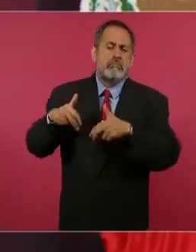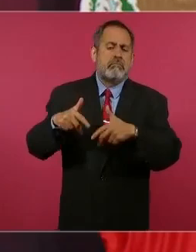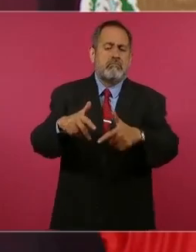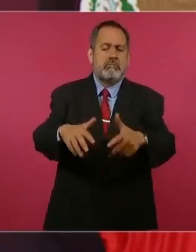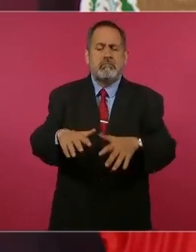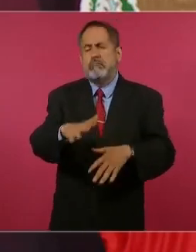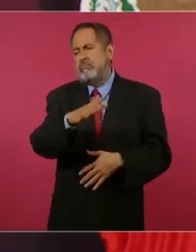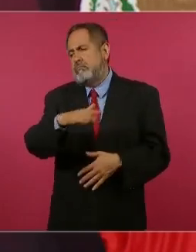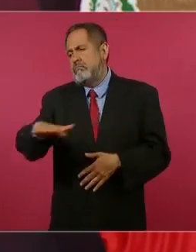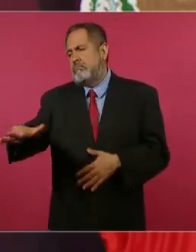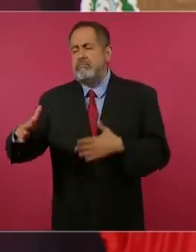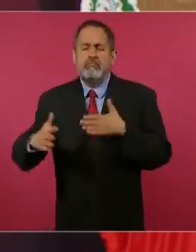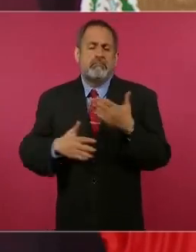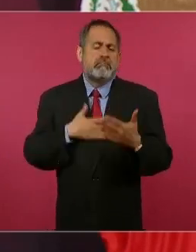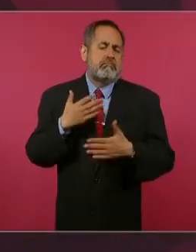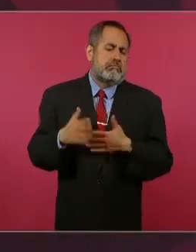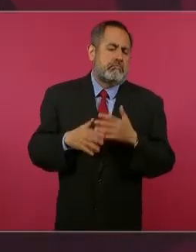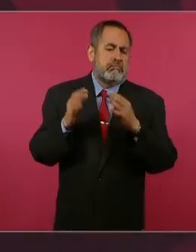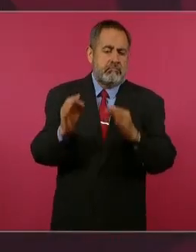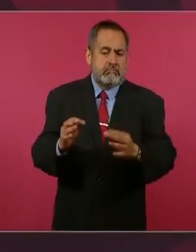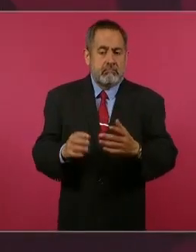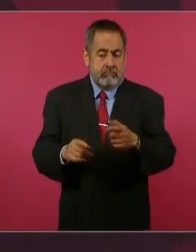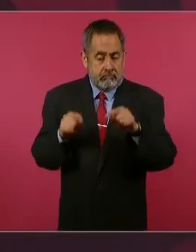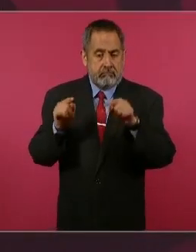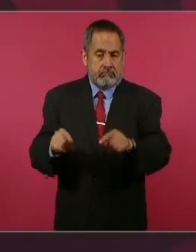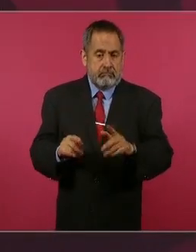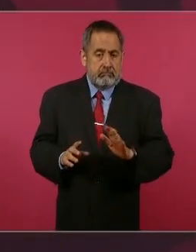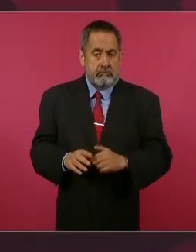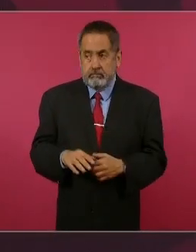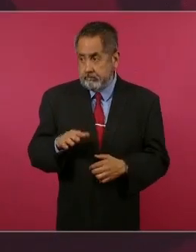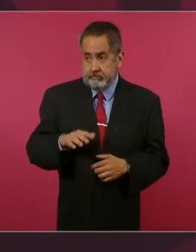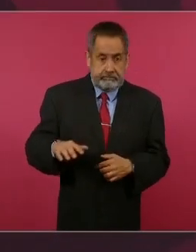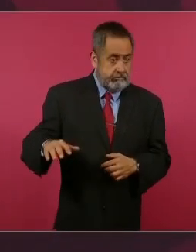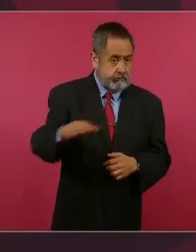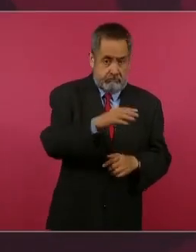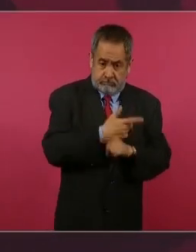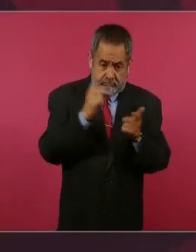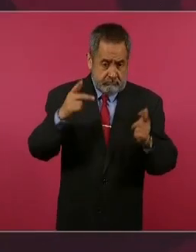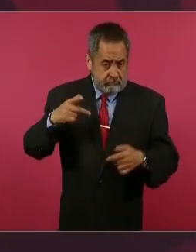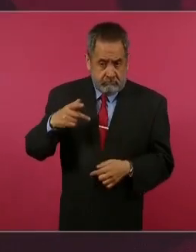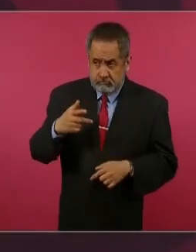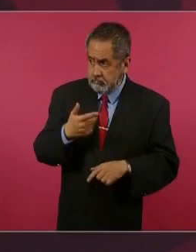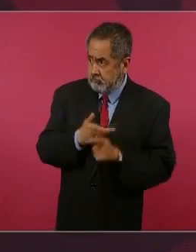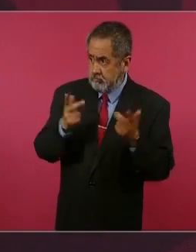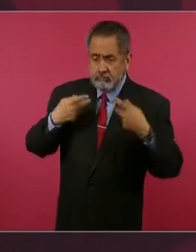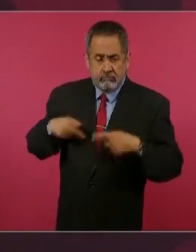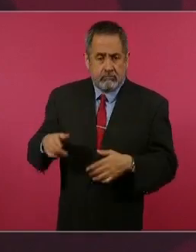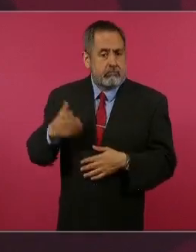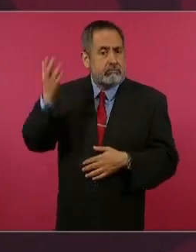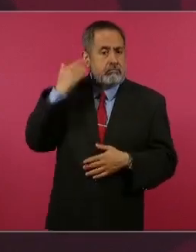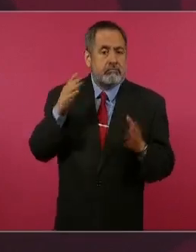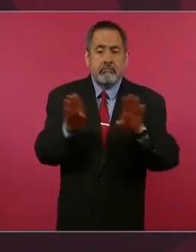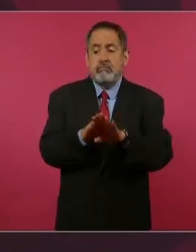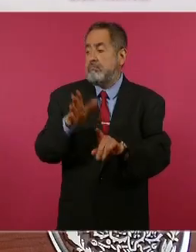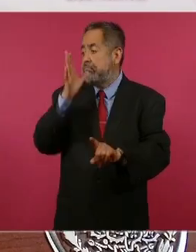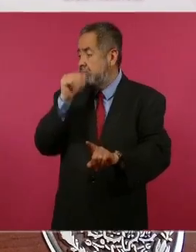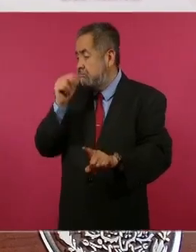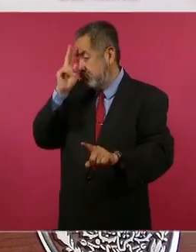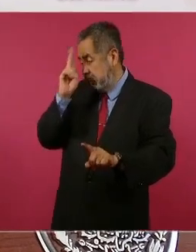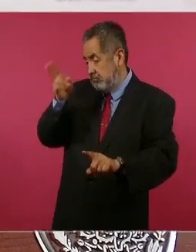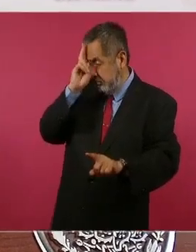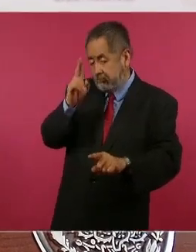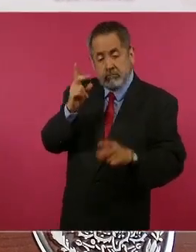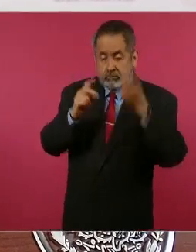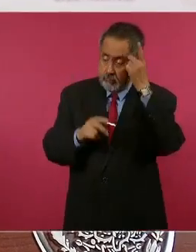disfrutar de las playas públicas, porque ya no podía la